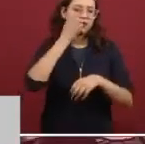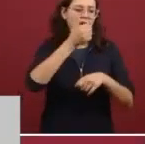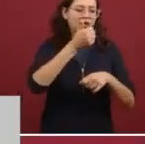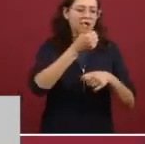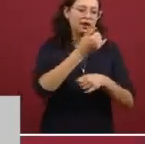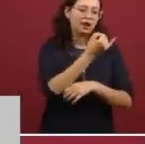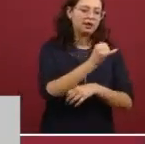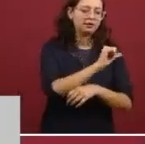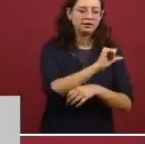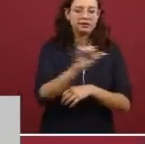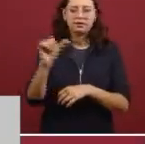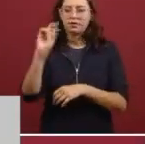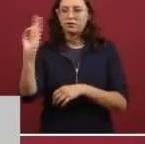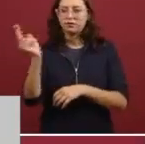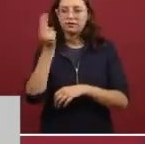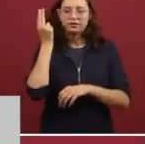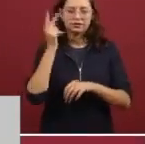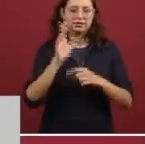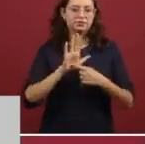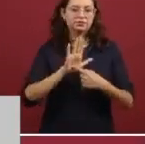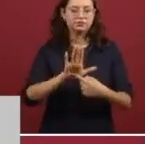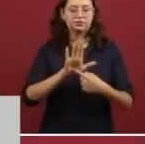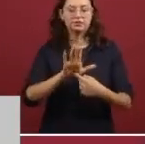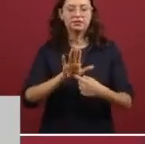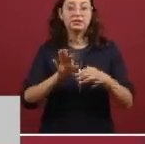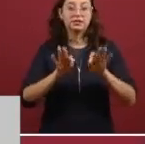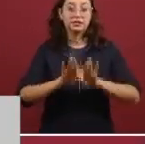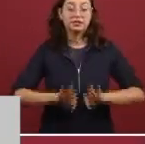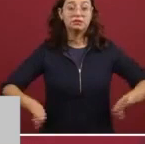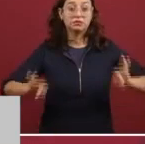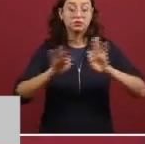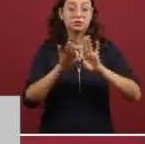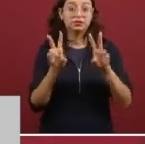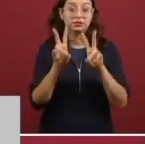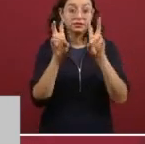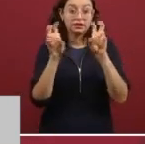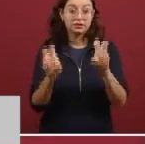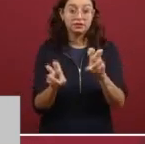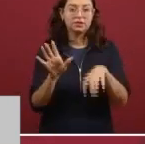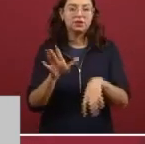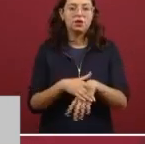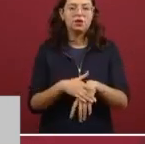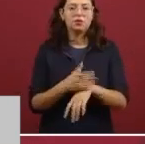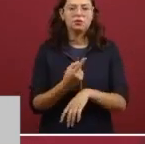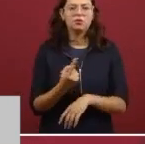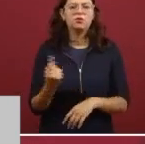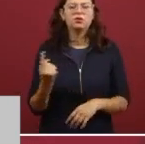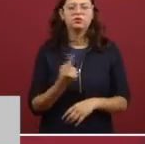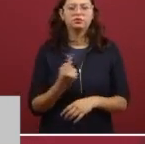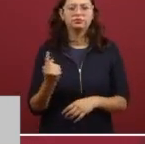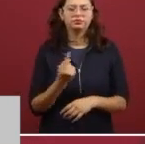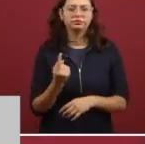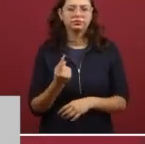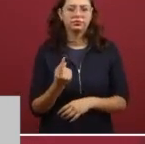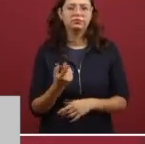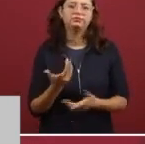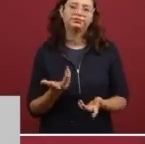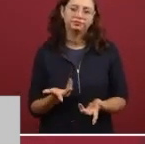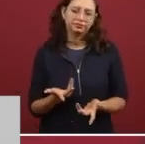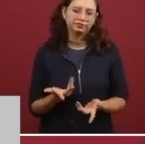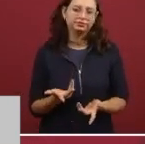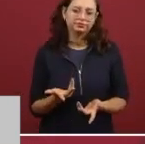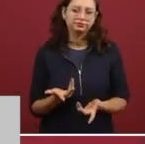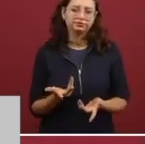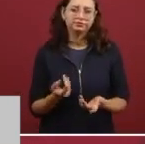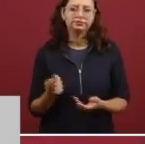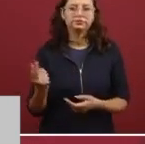El día de hoy el presidente informa del avance del programa de becas para estudiantes, con la finalidad de transparentar la aplicación del presupuesto y los